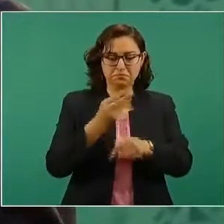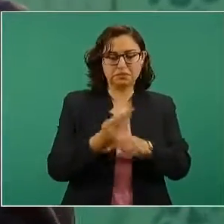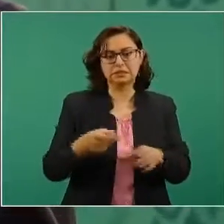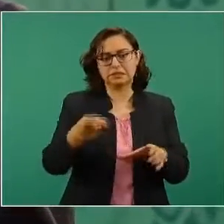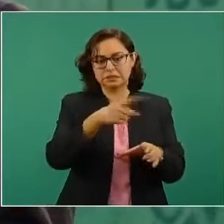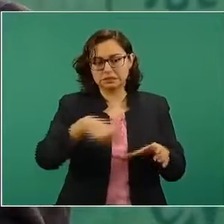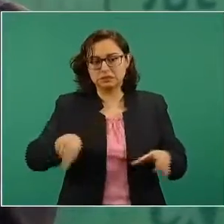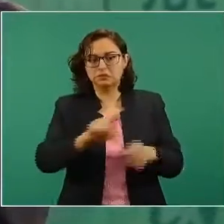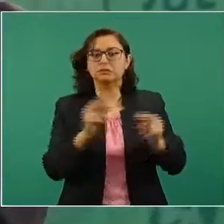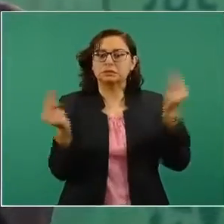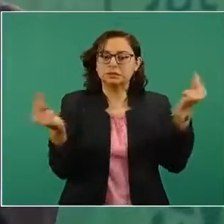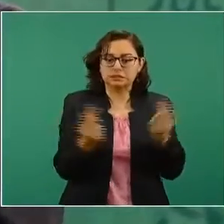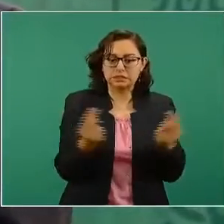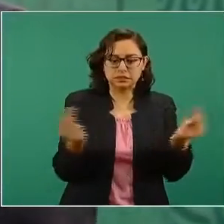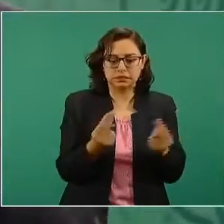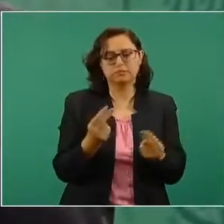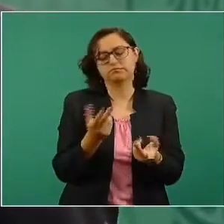se ha seguido